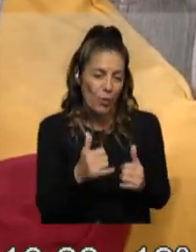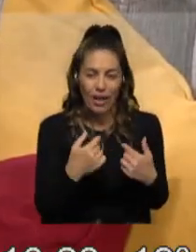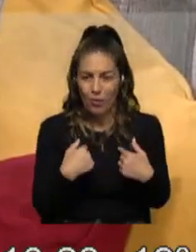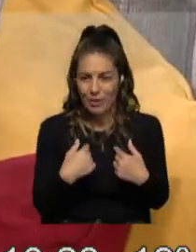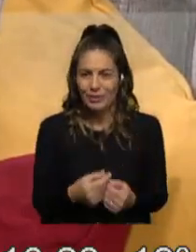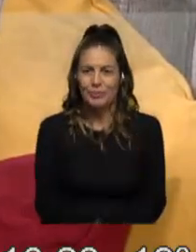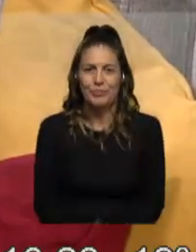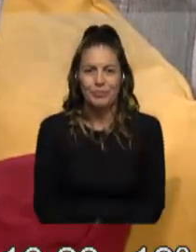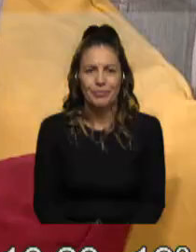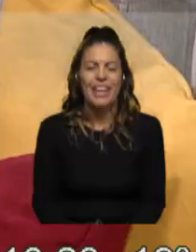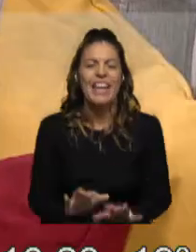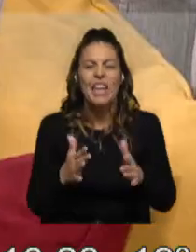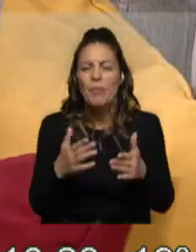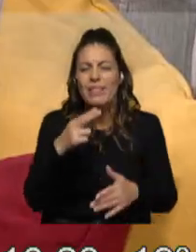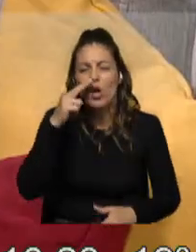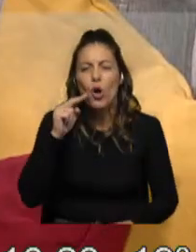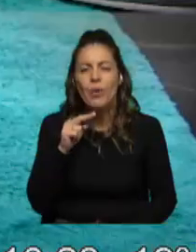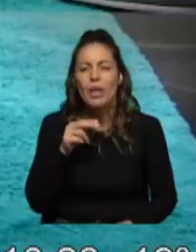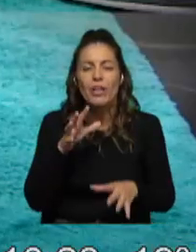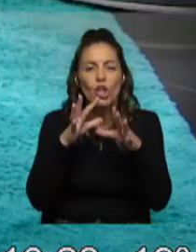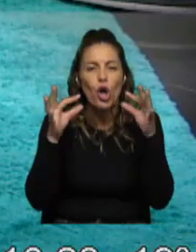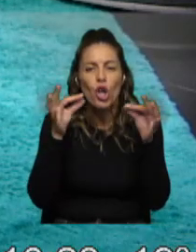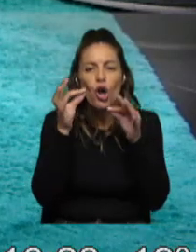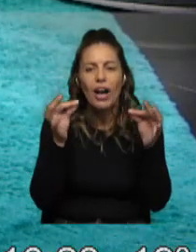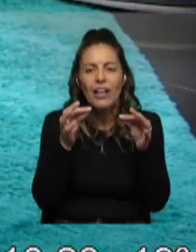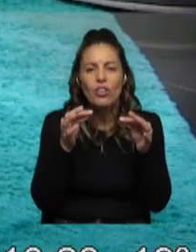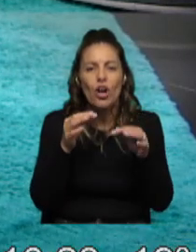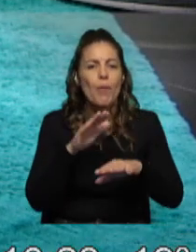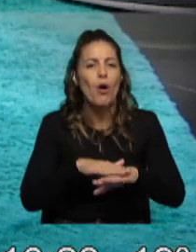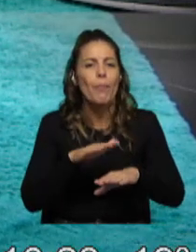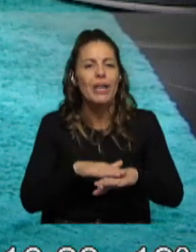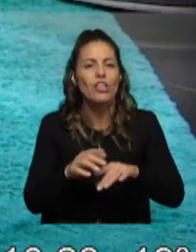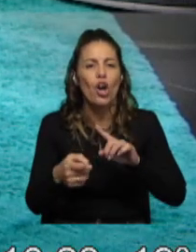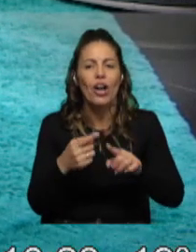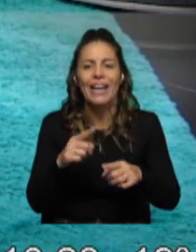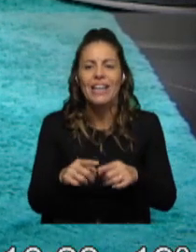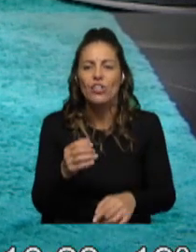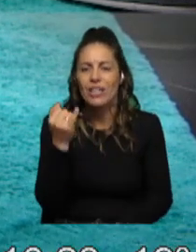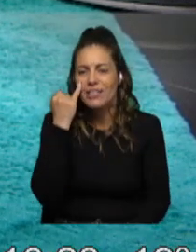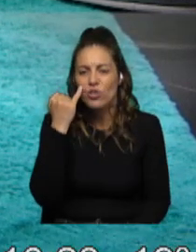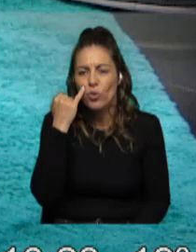los gatos a la hora de las relaciones sexuales de los humanos en la casa? ¡Ay, que fuerte. Te miran!